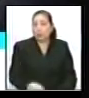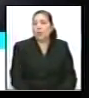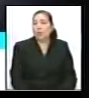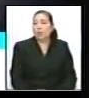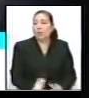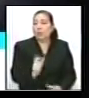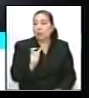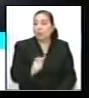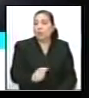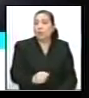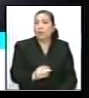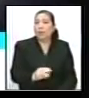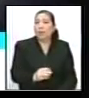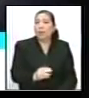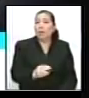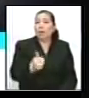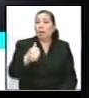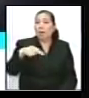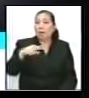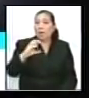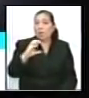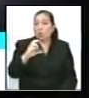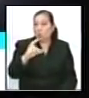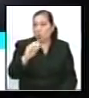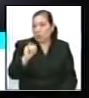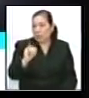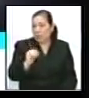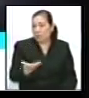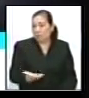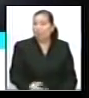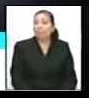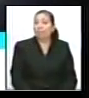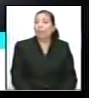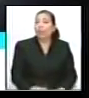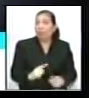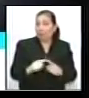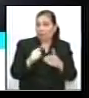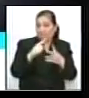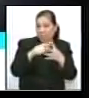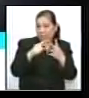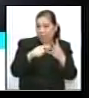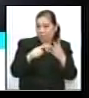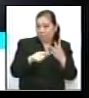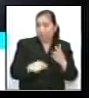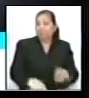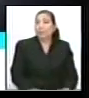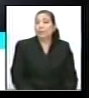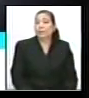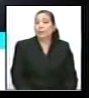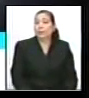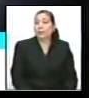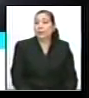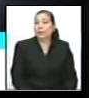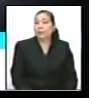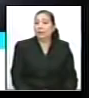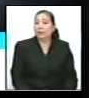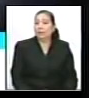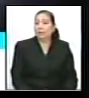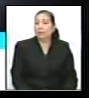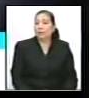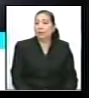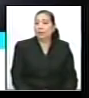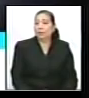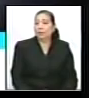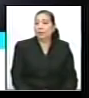la congresista Betty, porque son distintos casos, obviamente, pero que no había